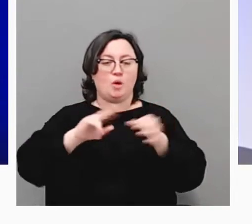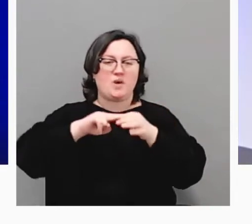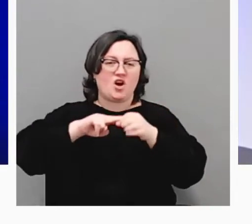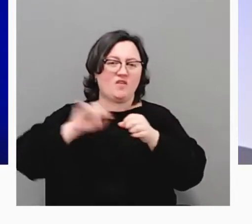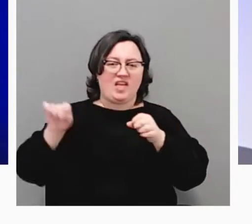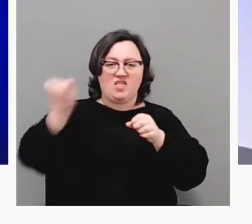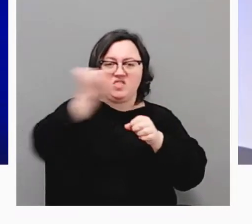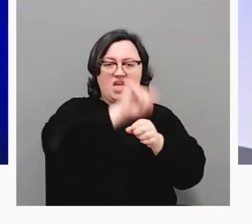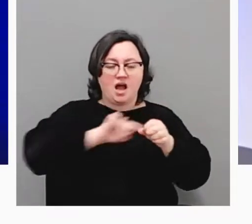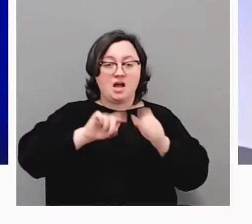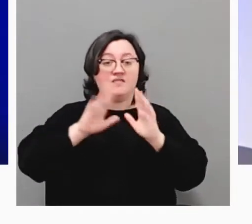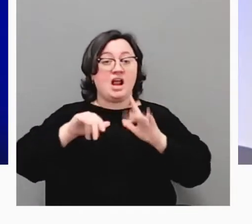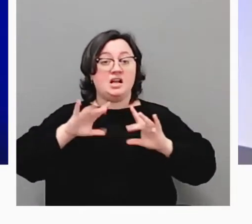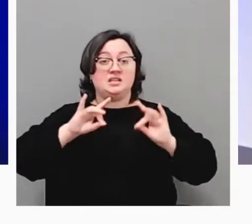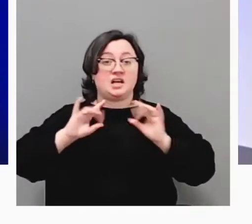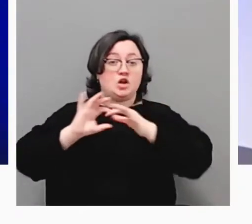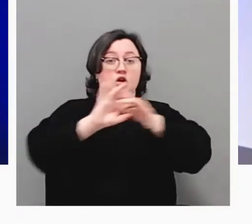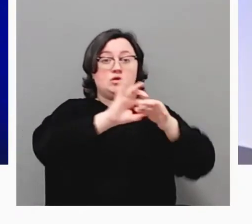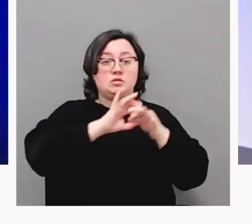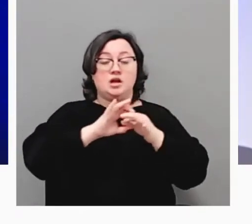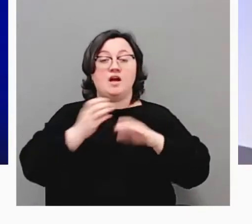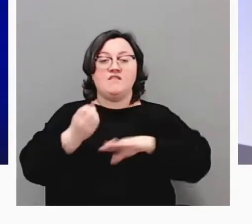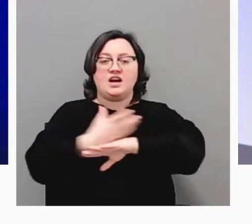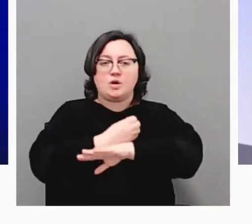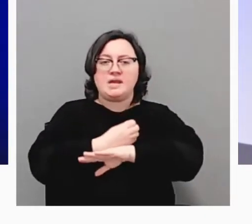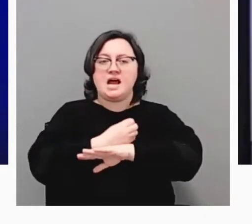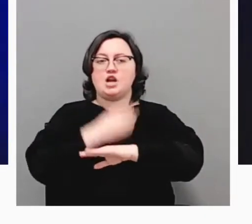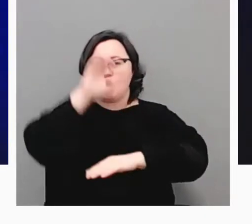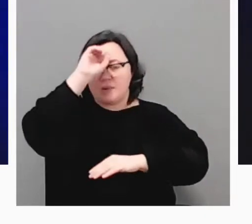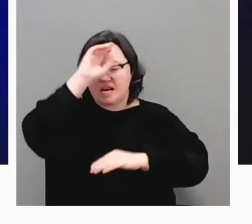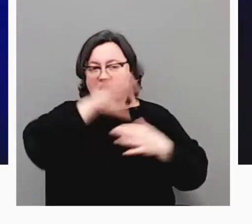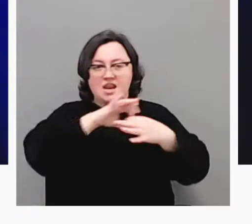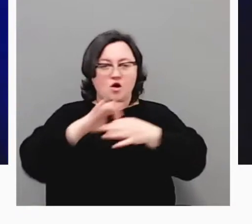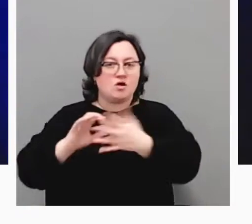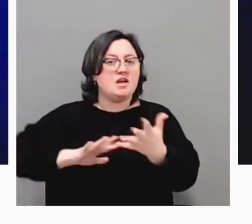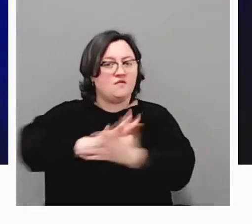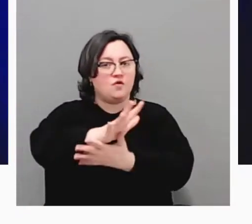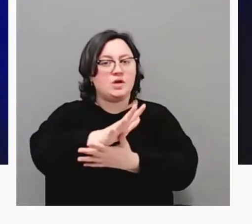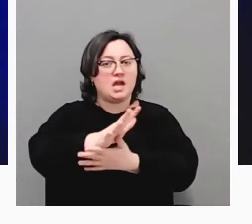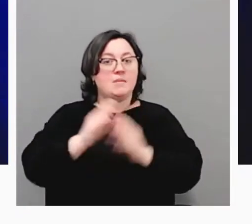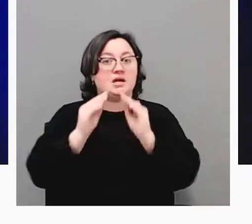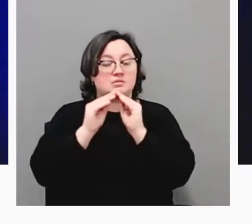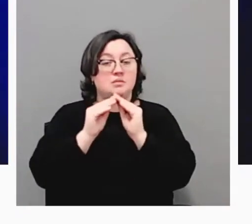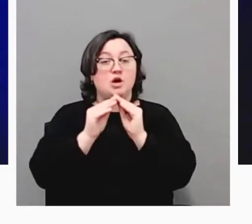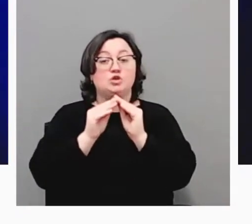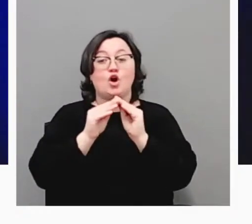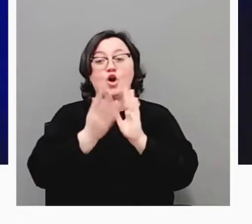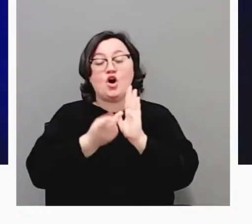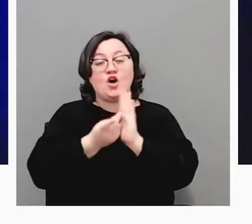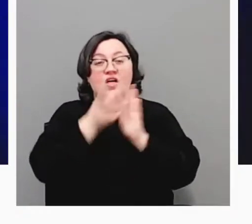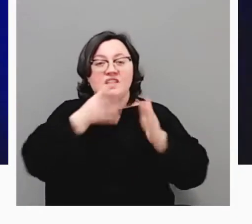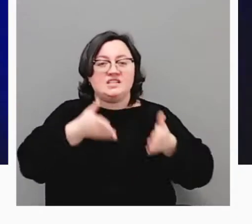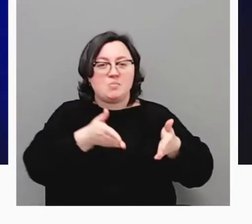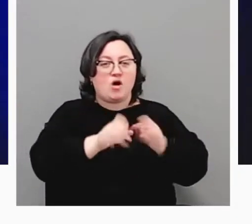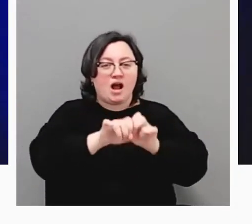ido configurando el territorio desde el punto de vista ferroviario, minero, el paisaje minero y también en su desembocadura hacia